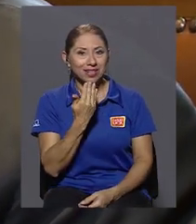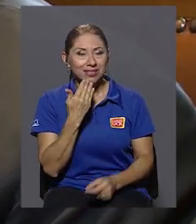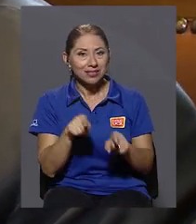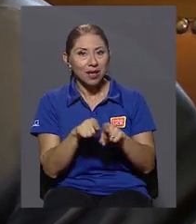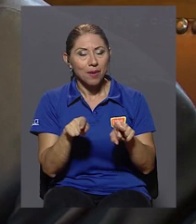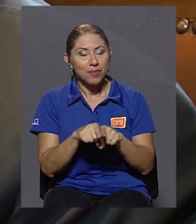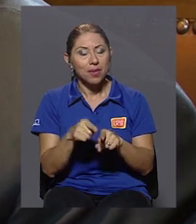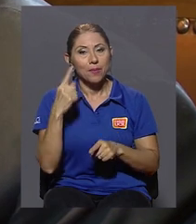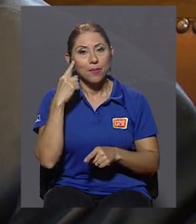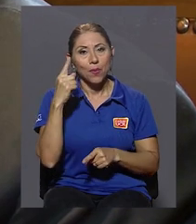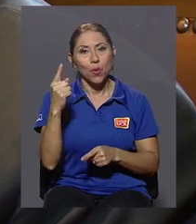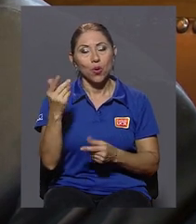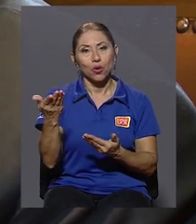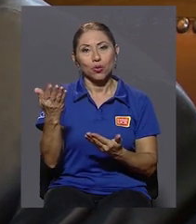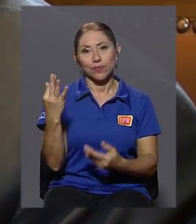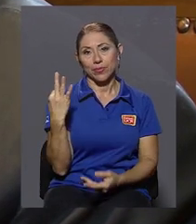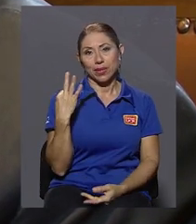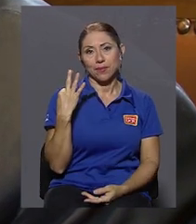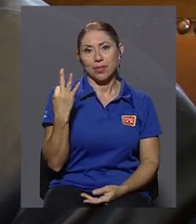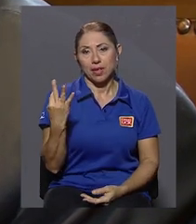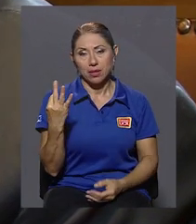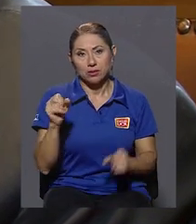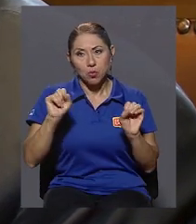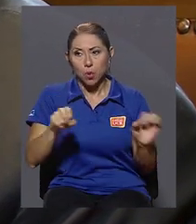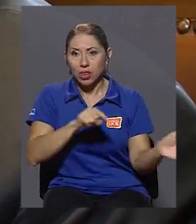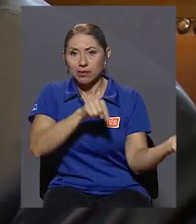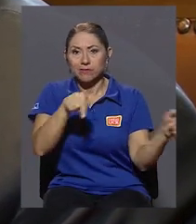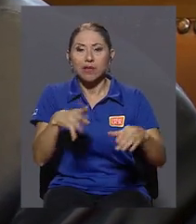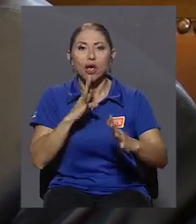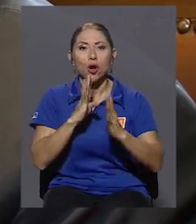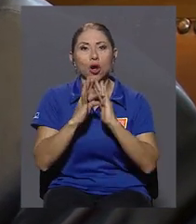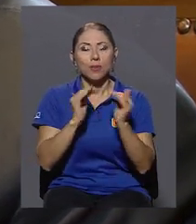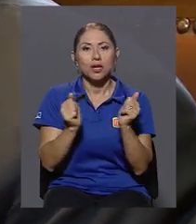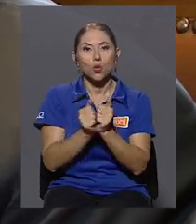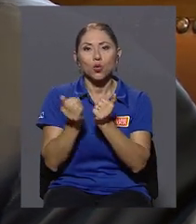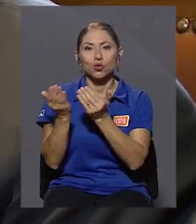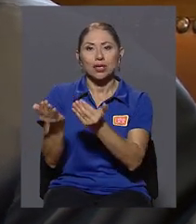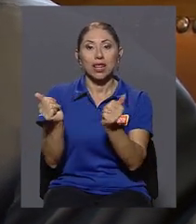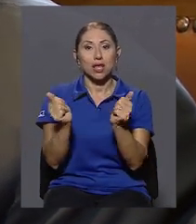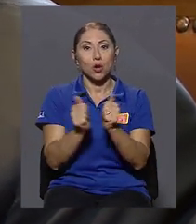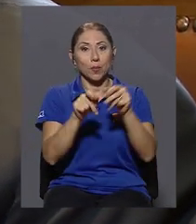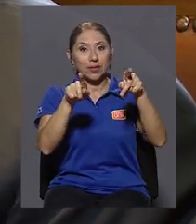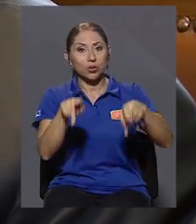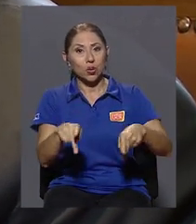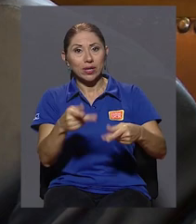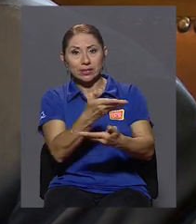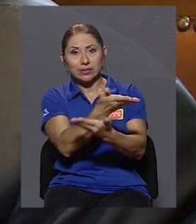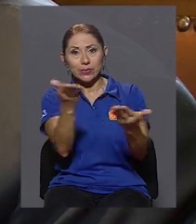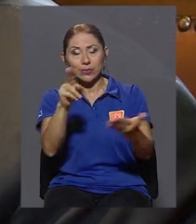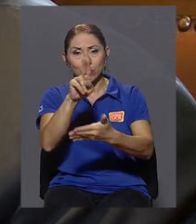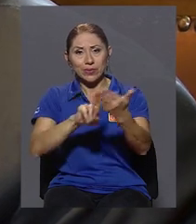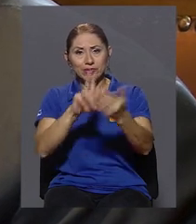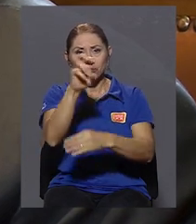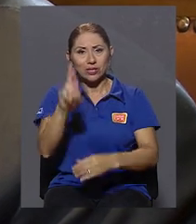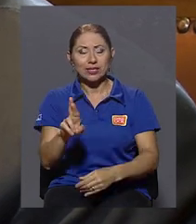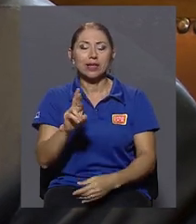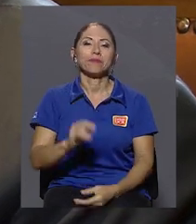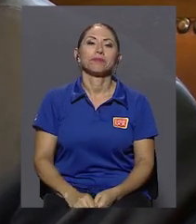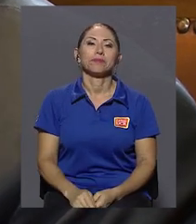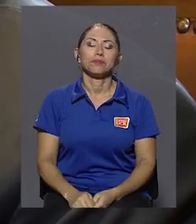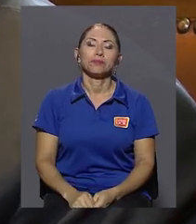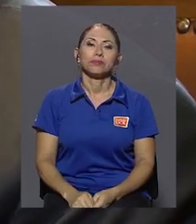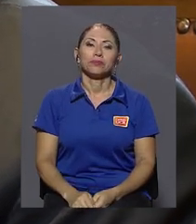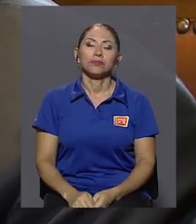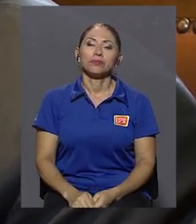muchas gracias también, rector, por esta invitación de poder conversar con usted y con el auditorio de la Universidad de Costa Rica.